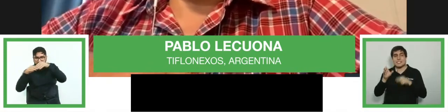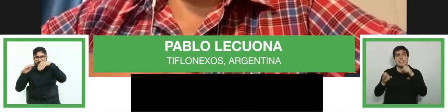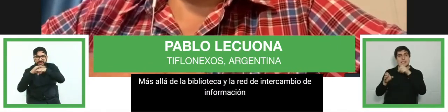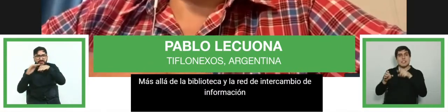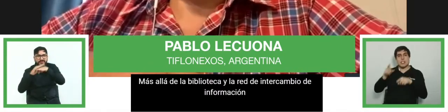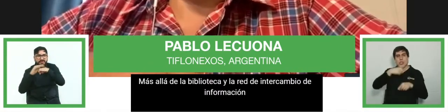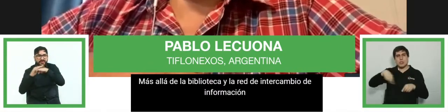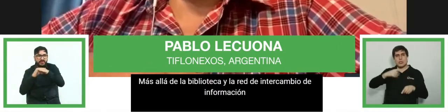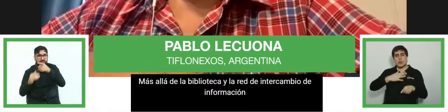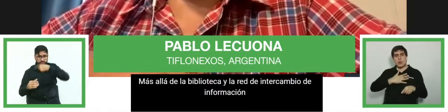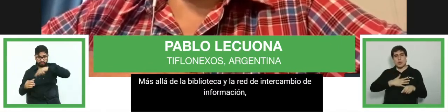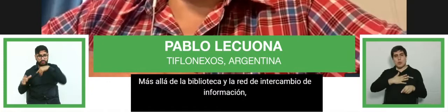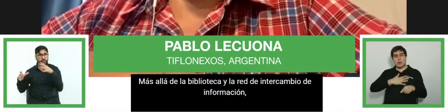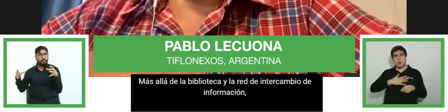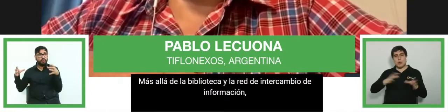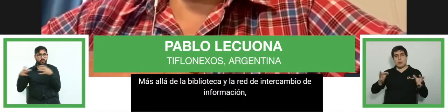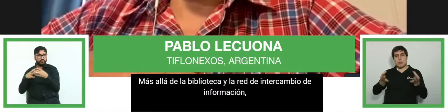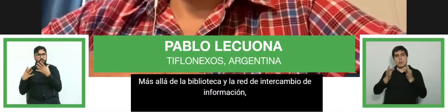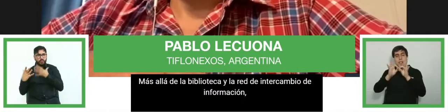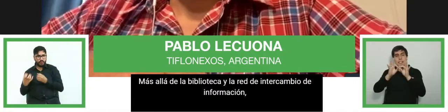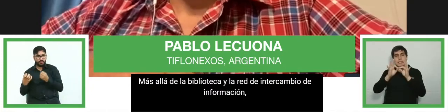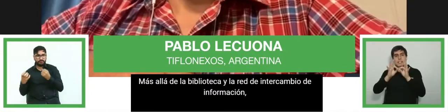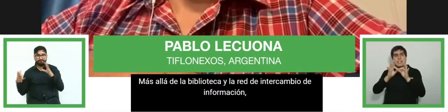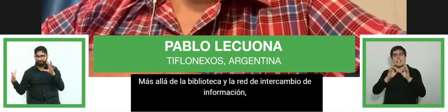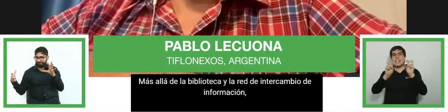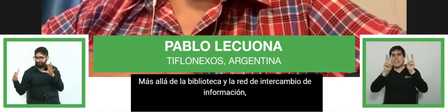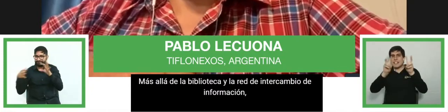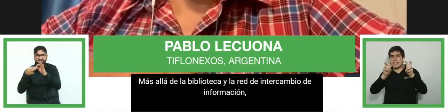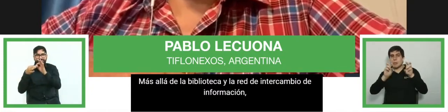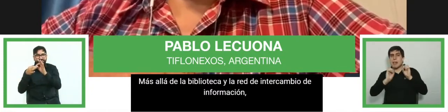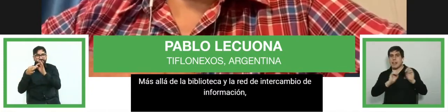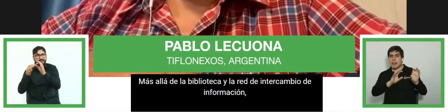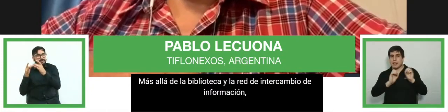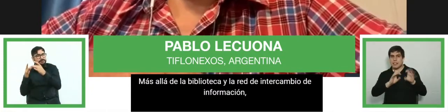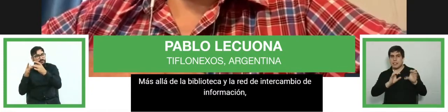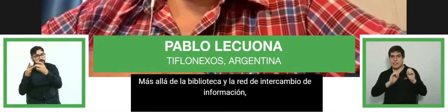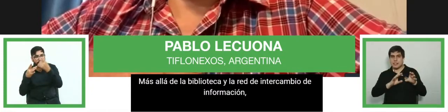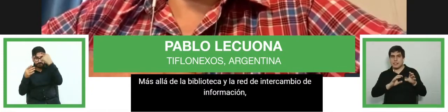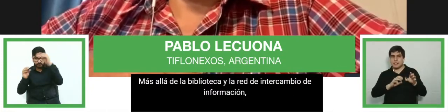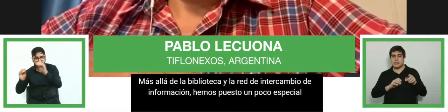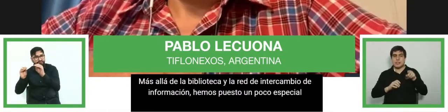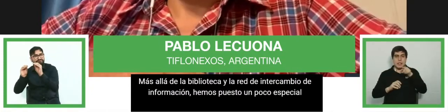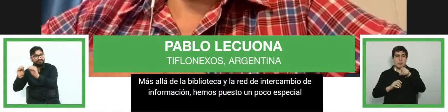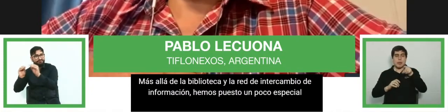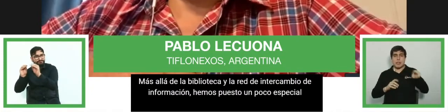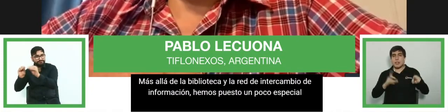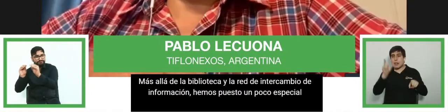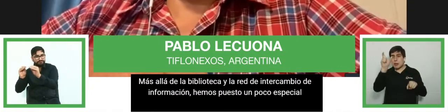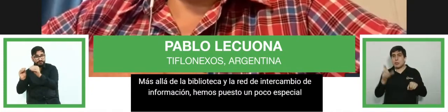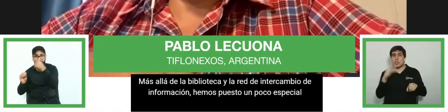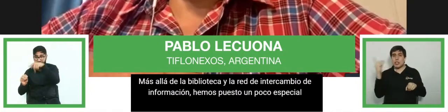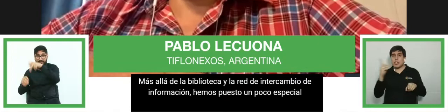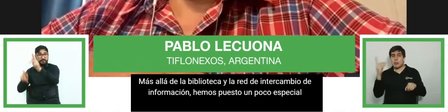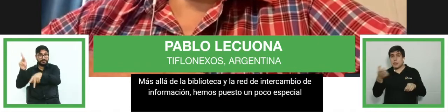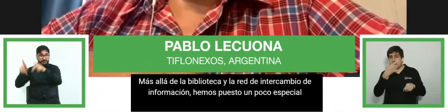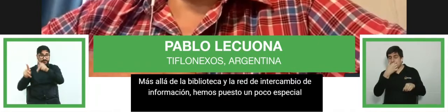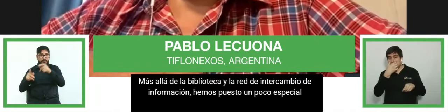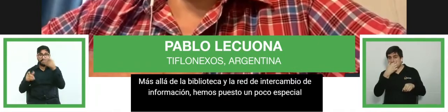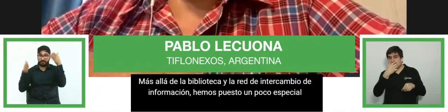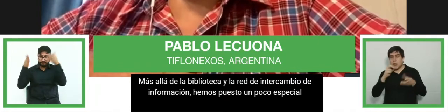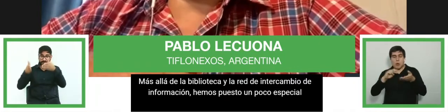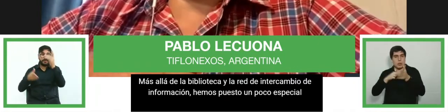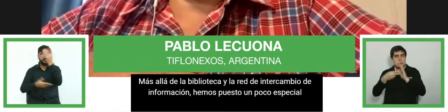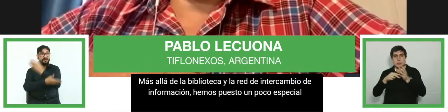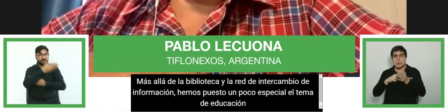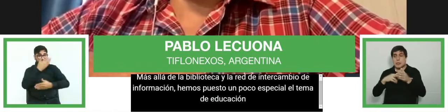especial en el tema de educación. Porque en el caso de las personas con discapacidad visual, uno de los grandes problemas